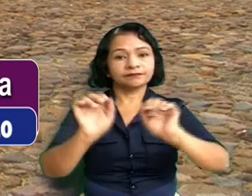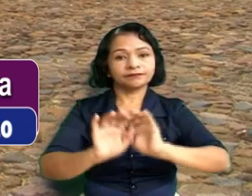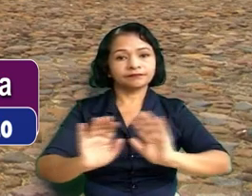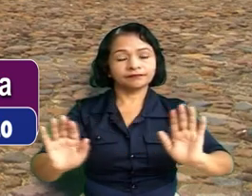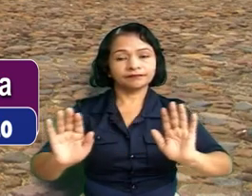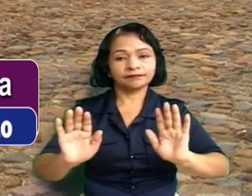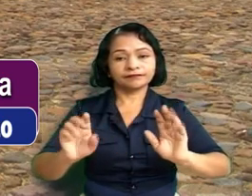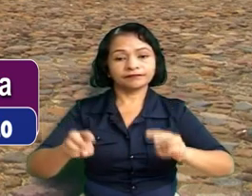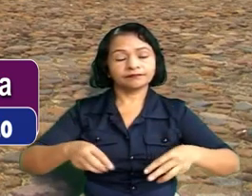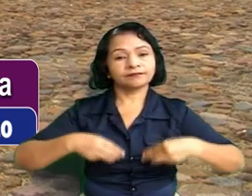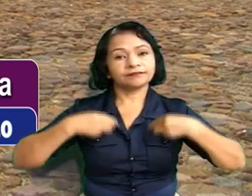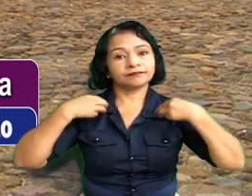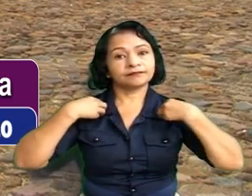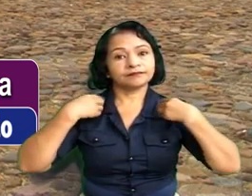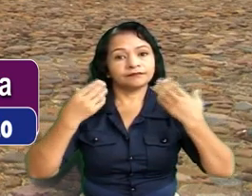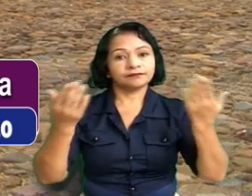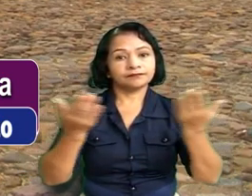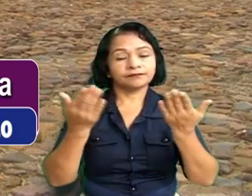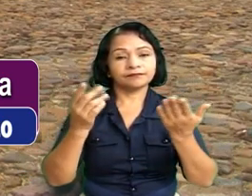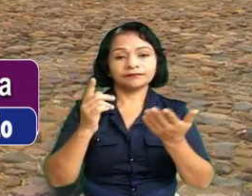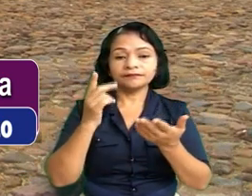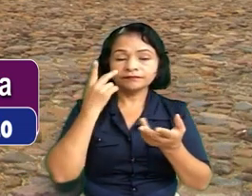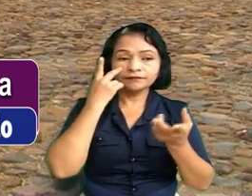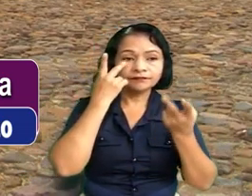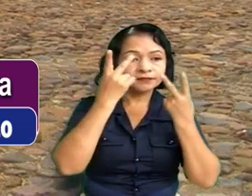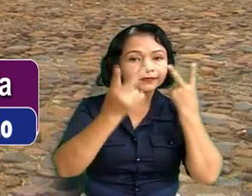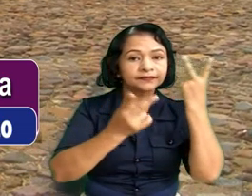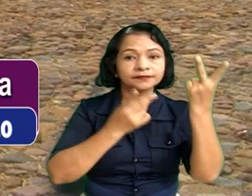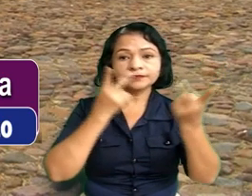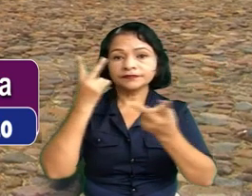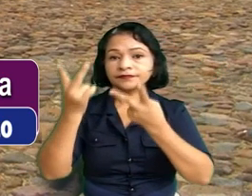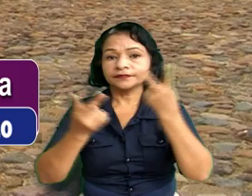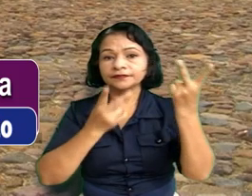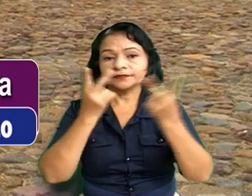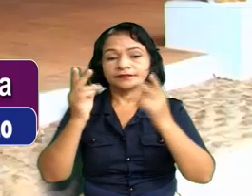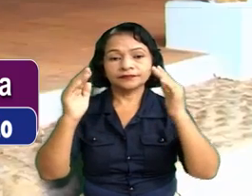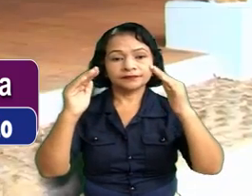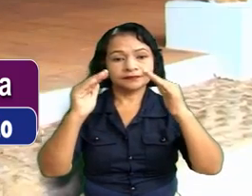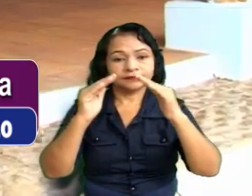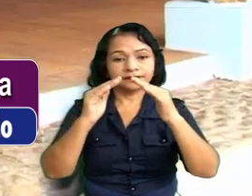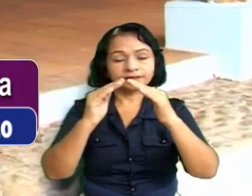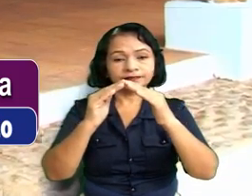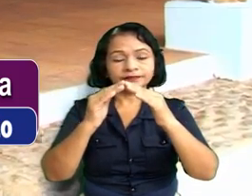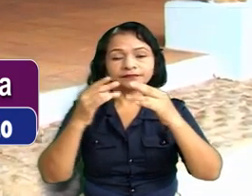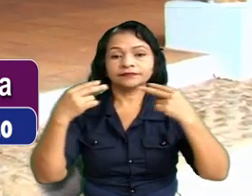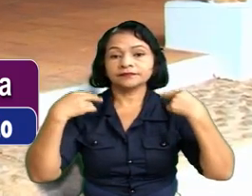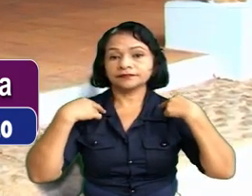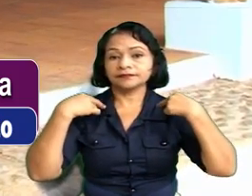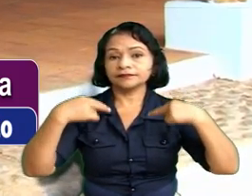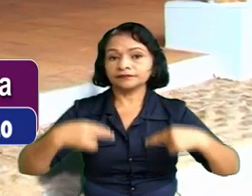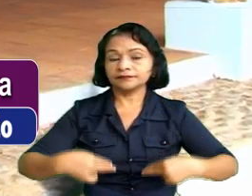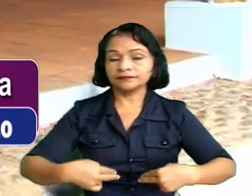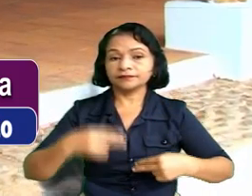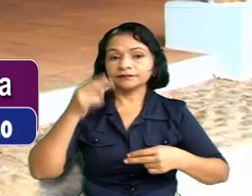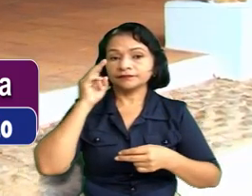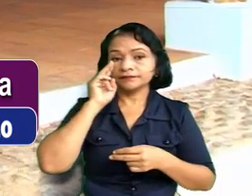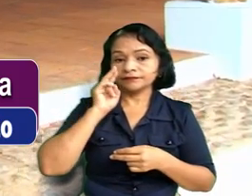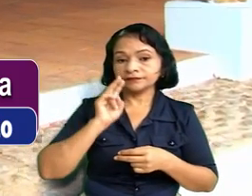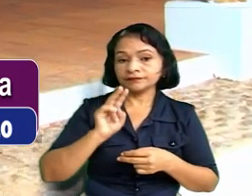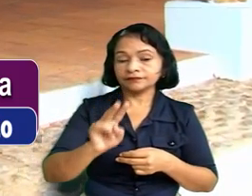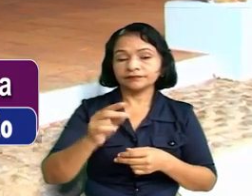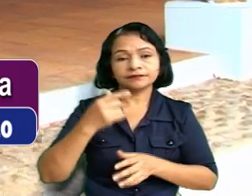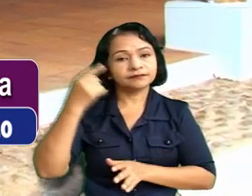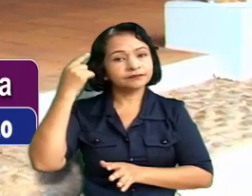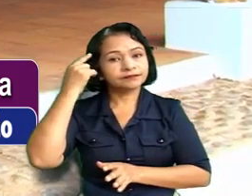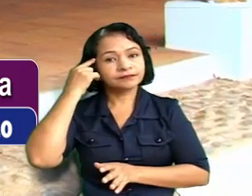de la modernización. Pero tú haces el recorrido y encuentras en aquella casa, sientes el calor humano, te revistes. Yo pienso